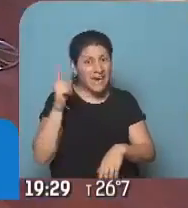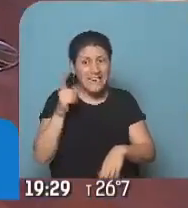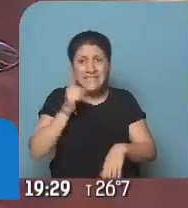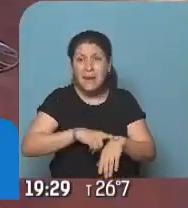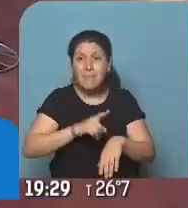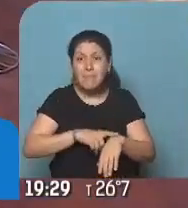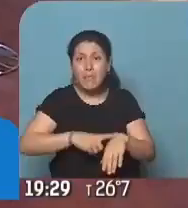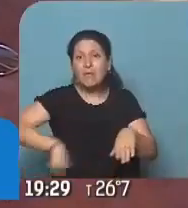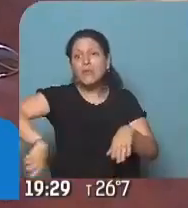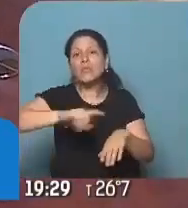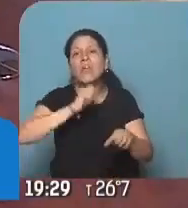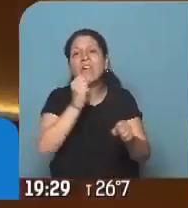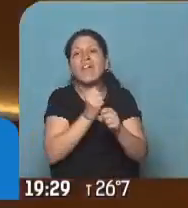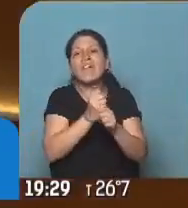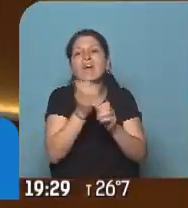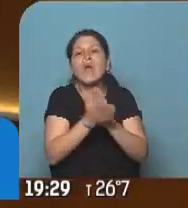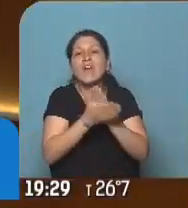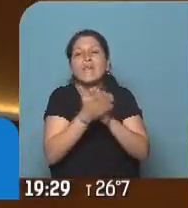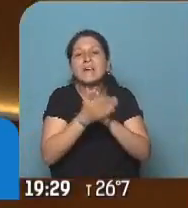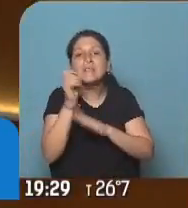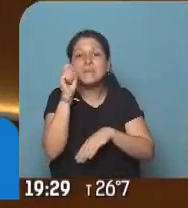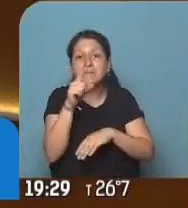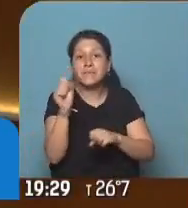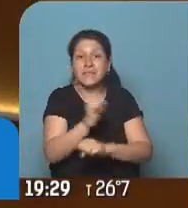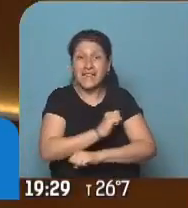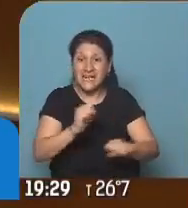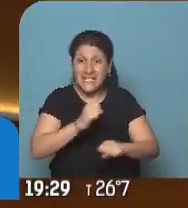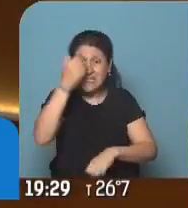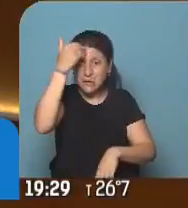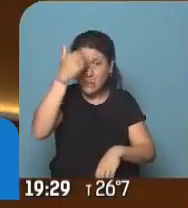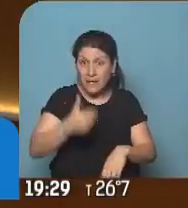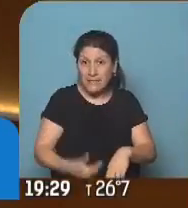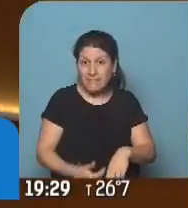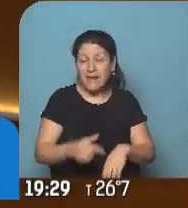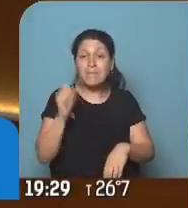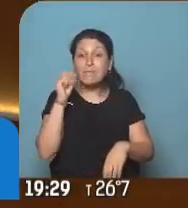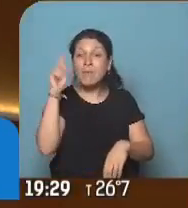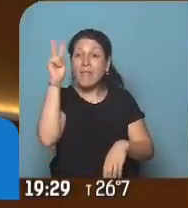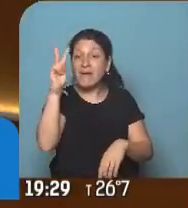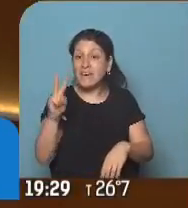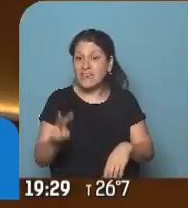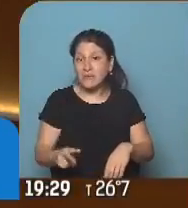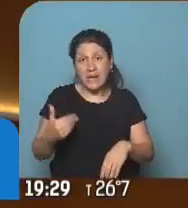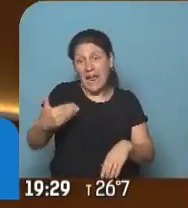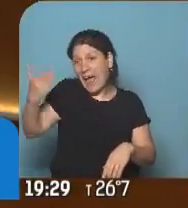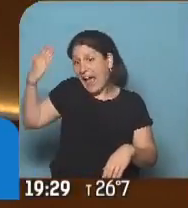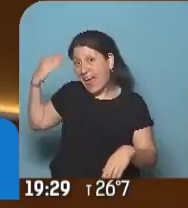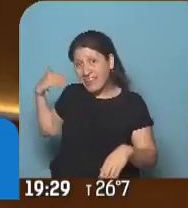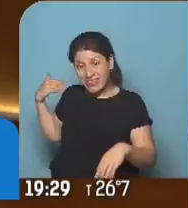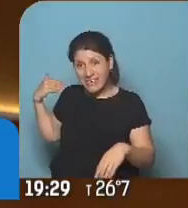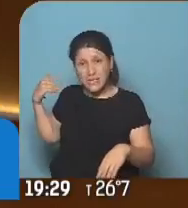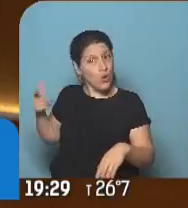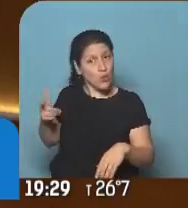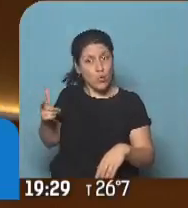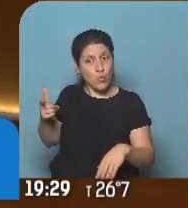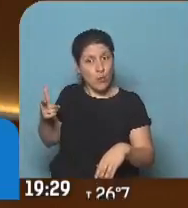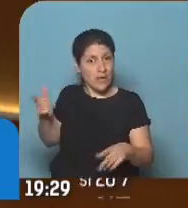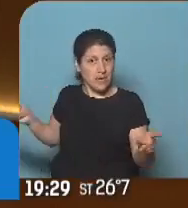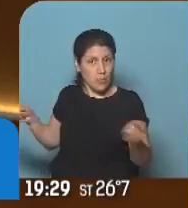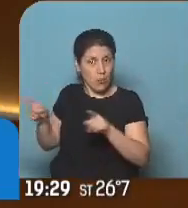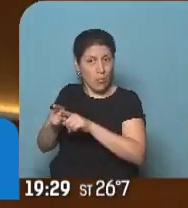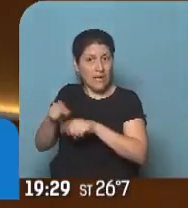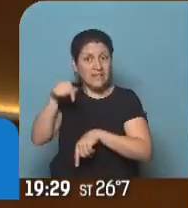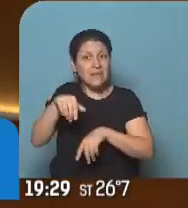trabajo que están realizando, doctora? La crisis humanitaria que hoy está viviendo Venezuela no tiene ningún precedente en la región. Es una crisis